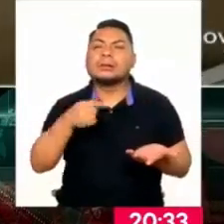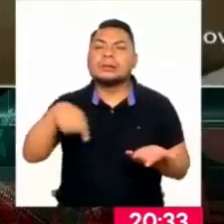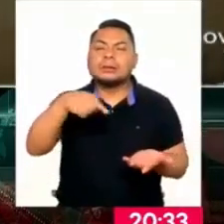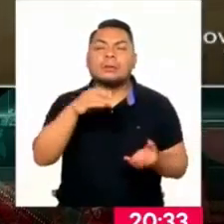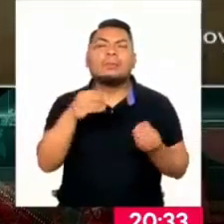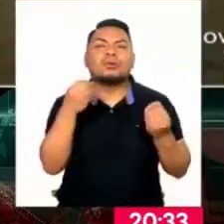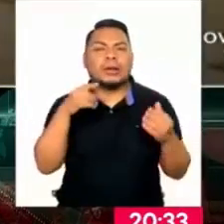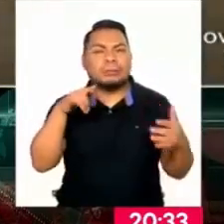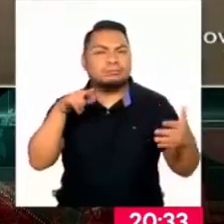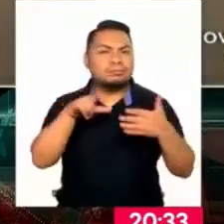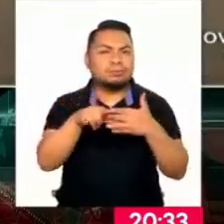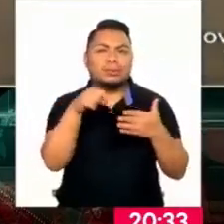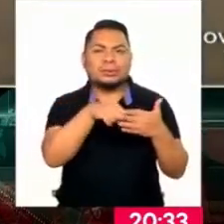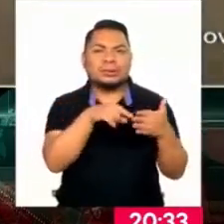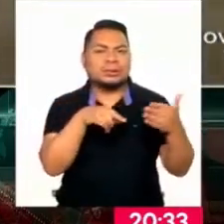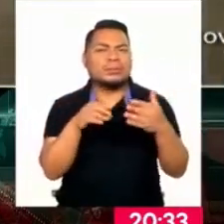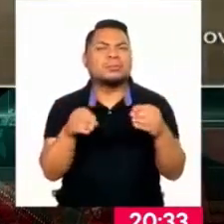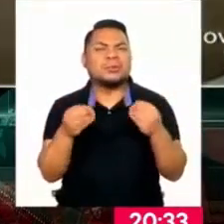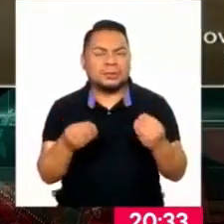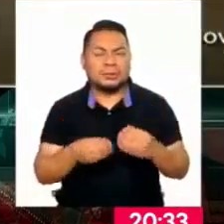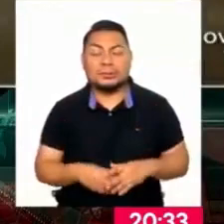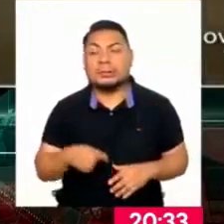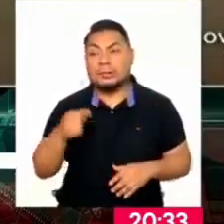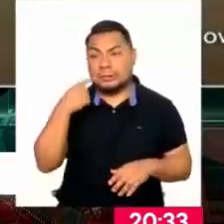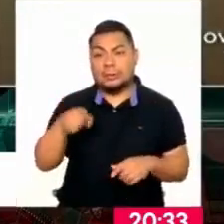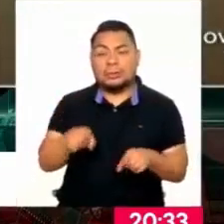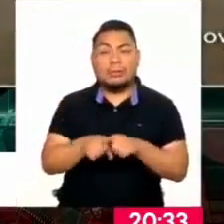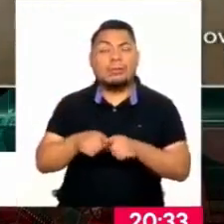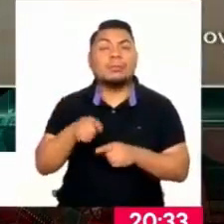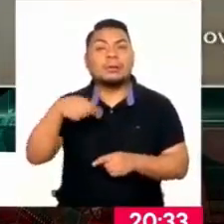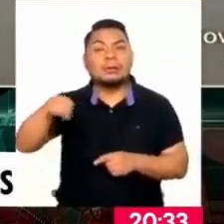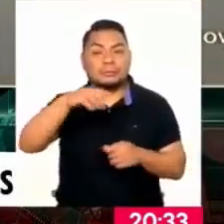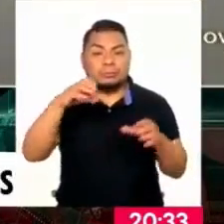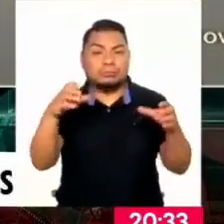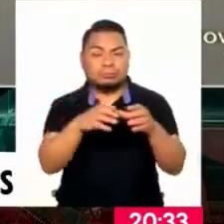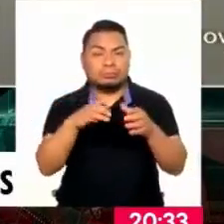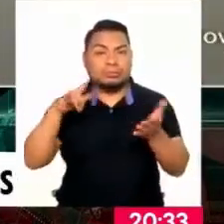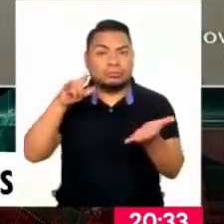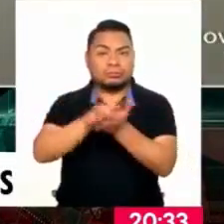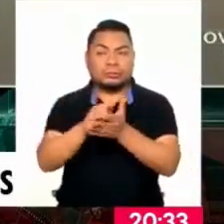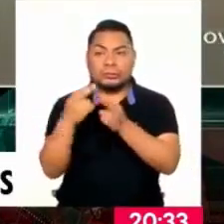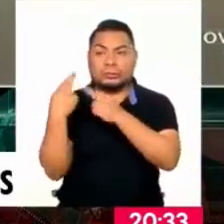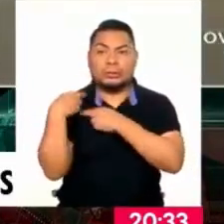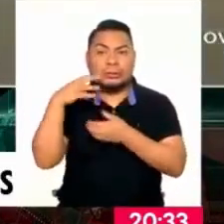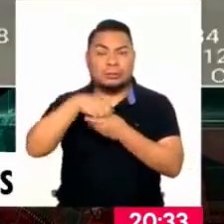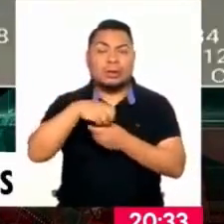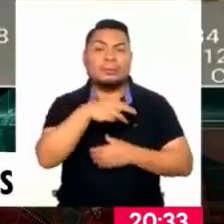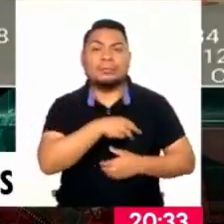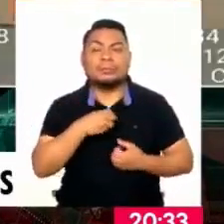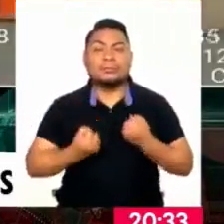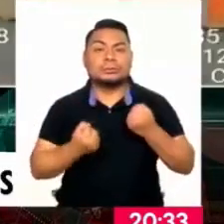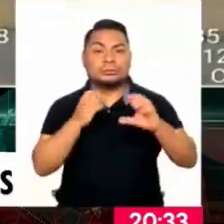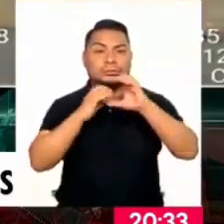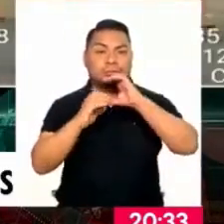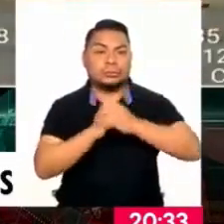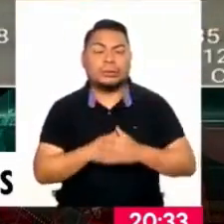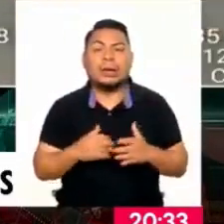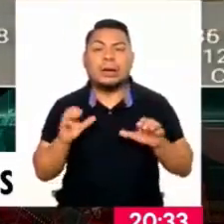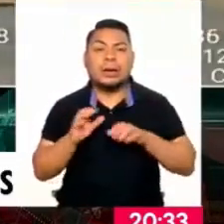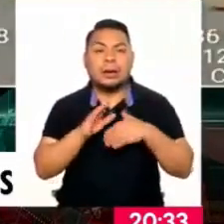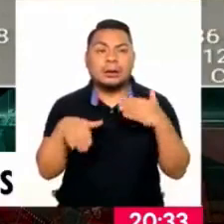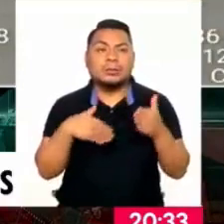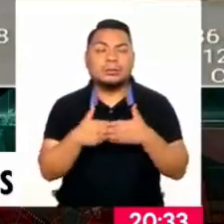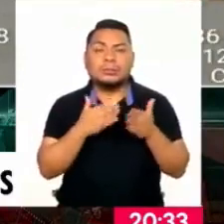las causas del accidente. La Dirección General de Aeronáutica Civil del Ministerio de Transportes y Comunicaciones está realizando